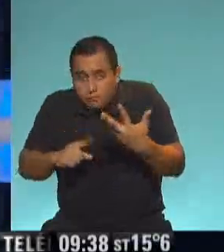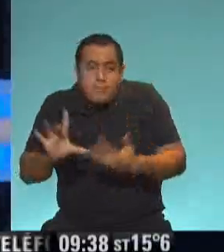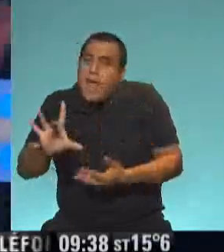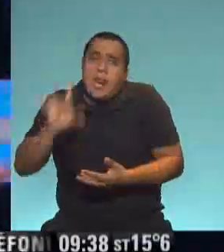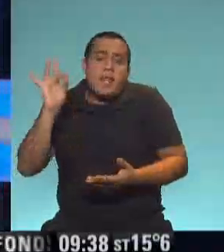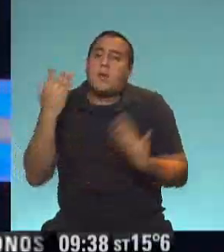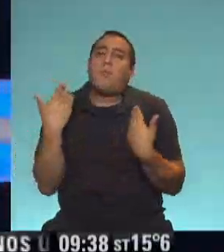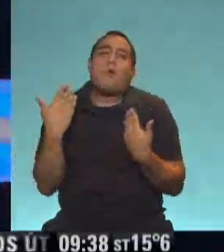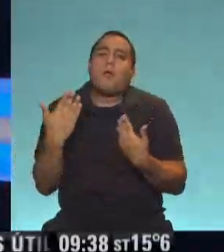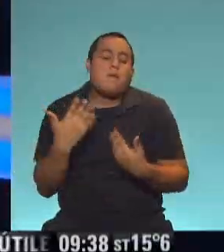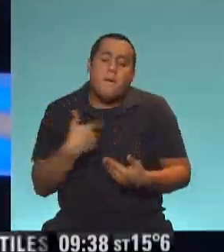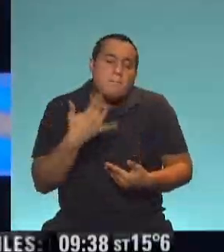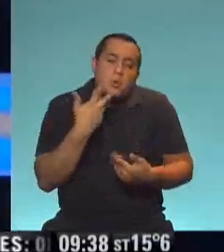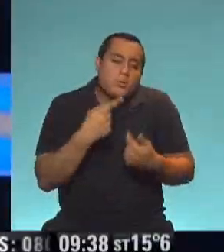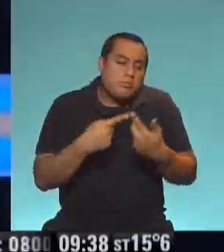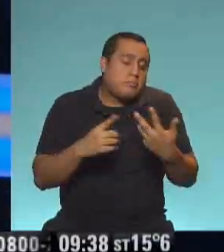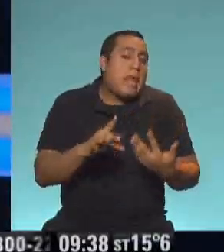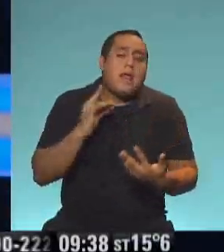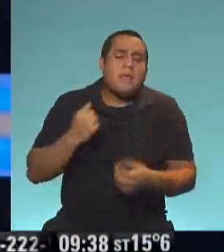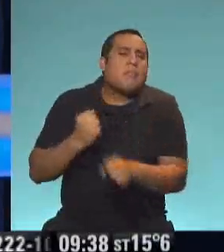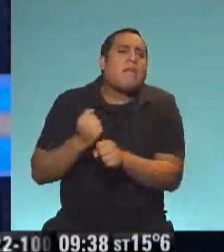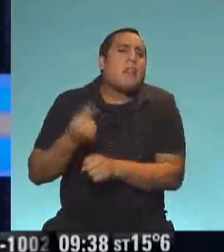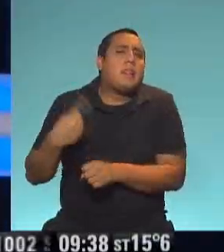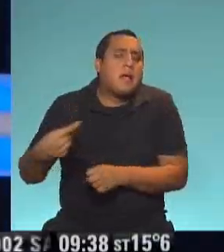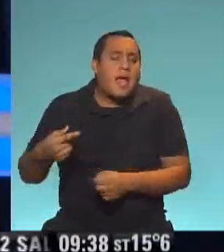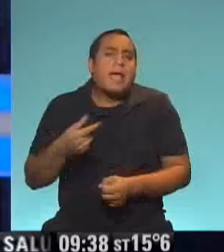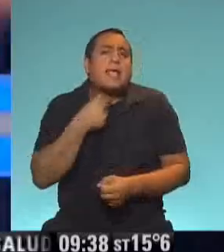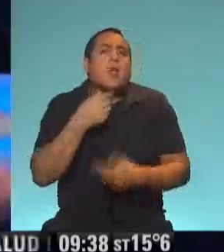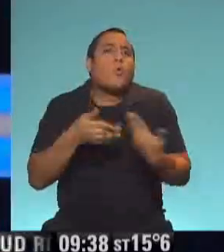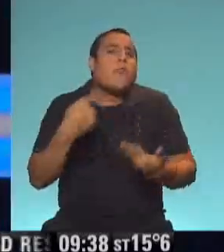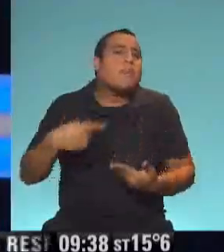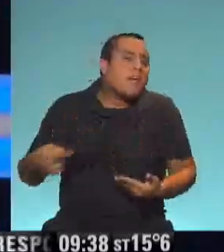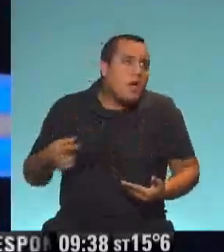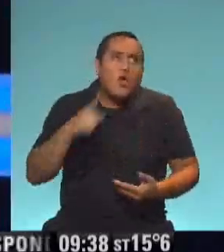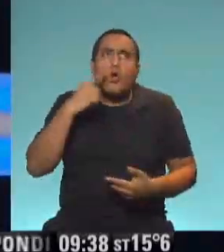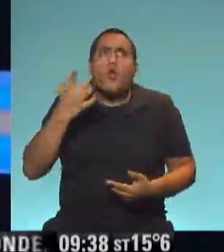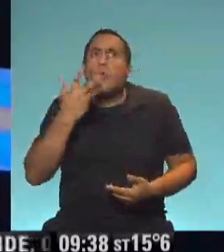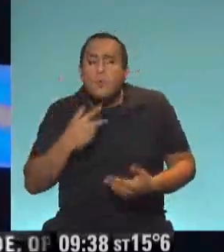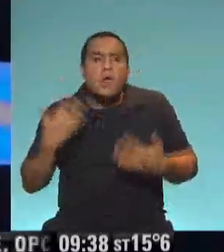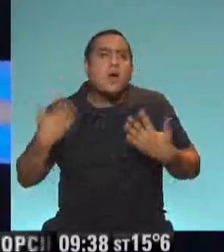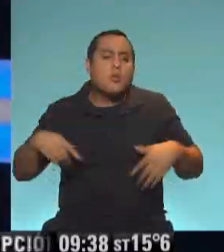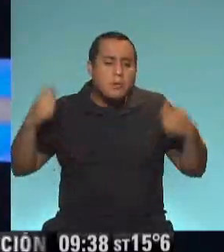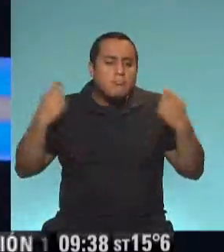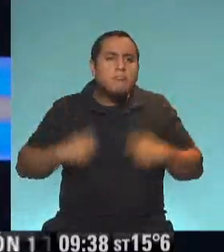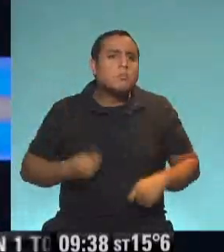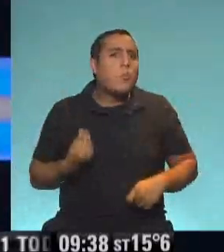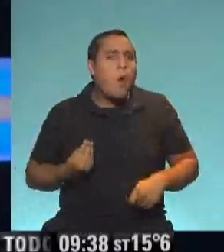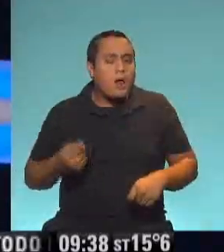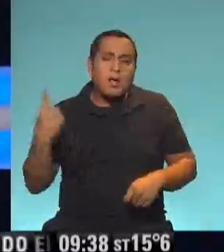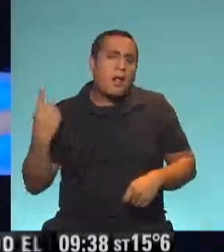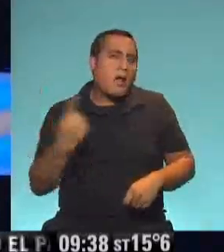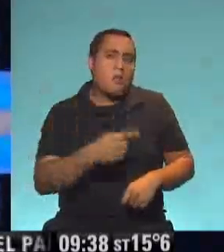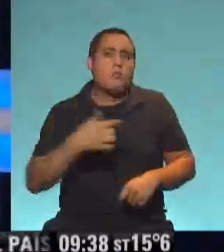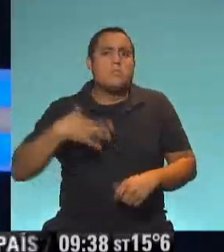elegir qué es lo que quiere hacer, de qué quiere trabajar, a qué quiere jugar, qué color le gusta, qué ropa ponerse, ¿no es cierto? Sí,